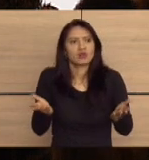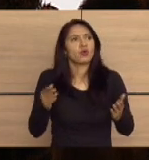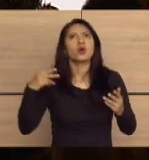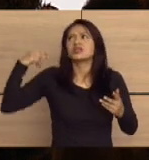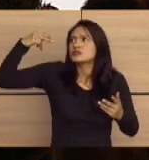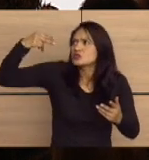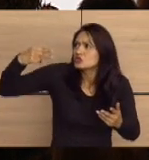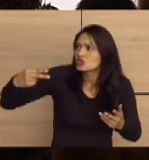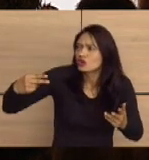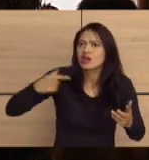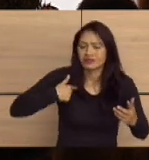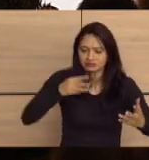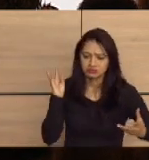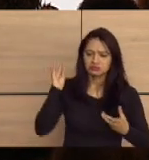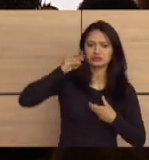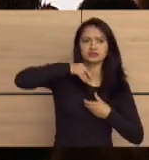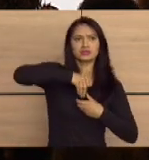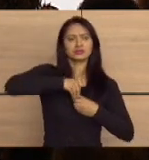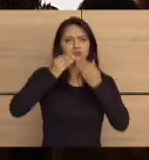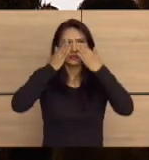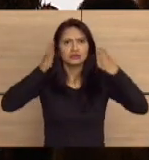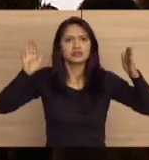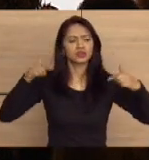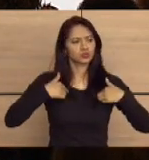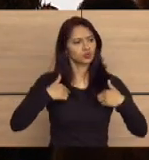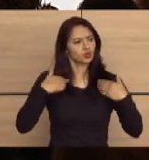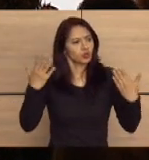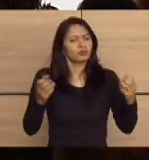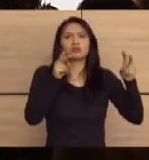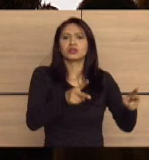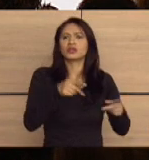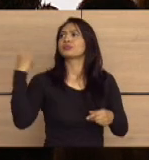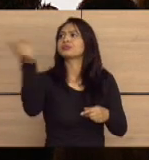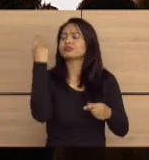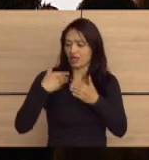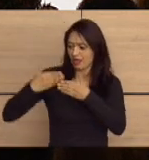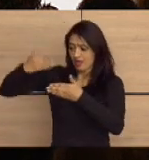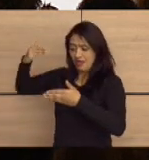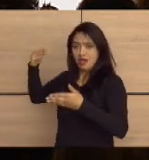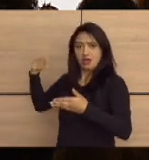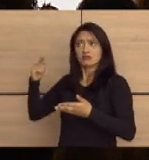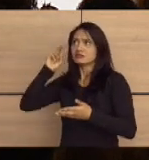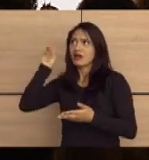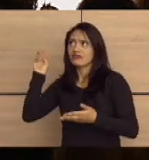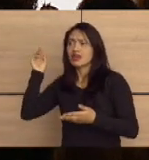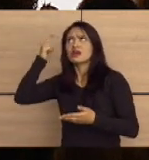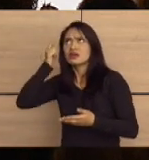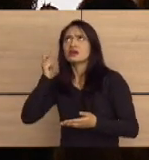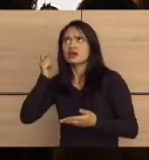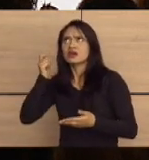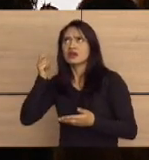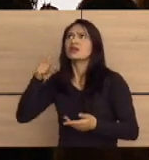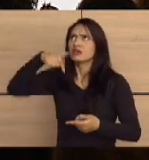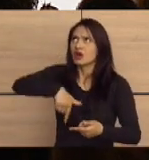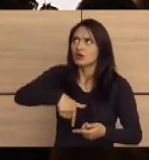historia que, como decía el profesor Germán, fue construida por unas personas que hoy están en el pasado, pero que en su momento estuvieron en el presente,